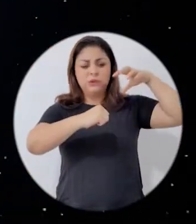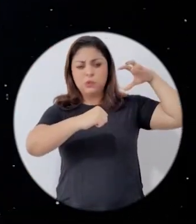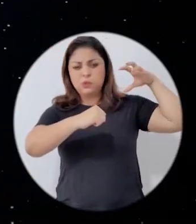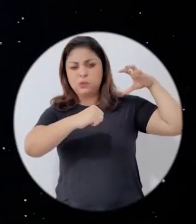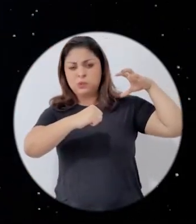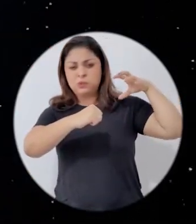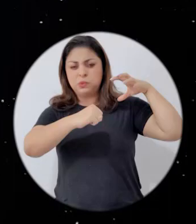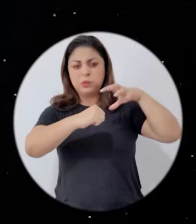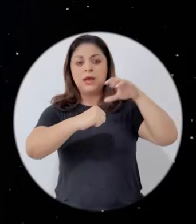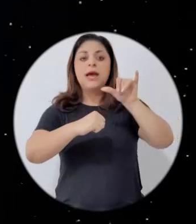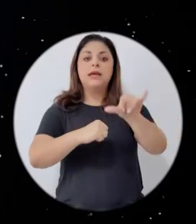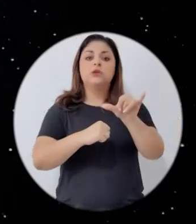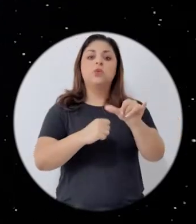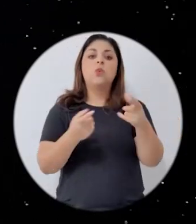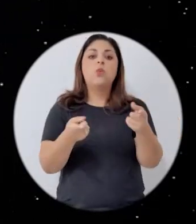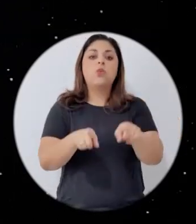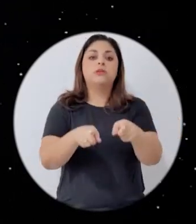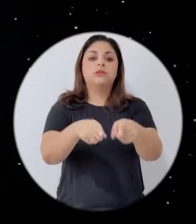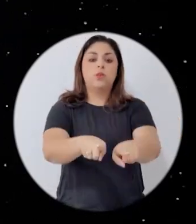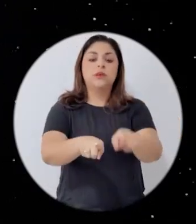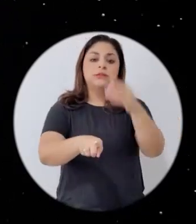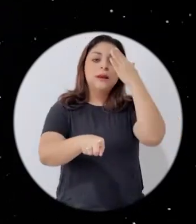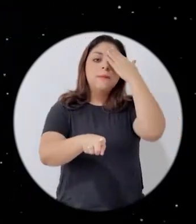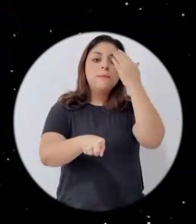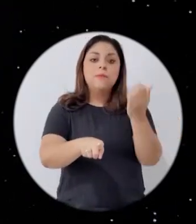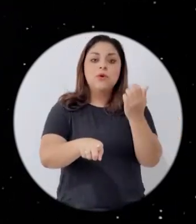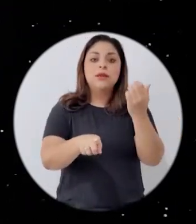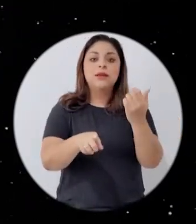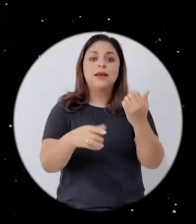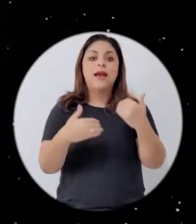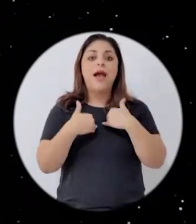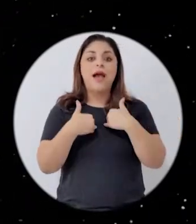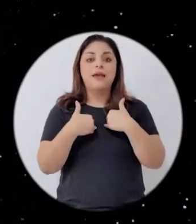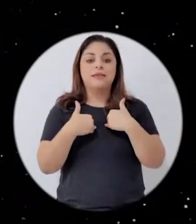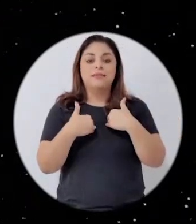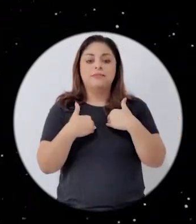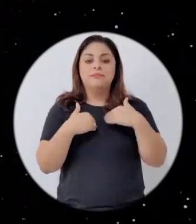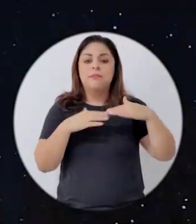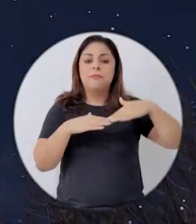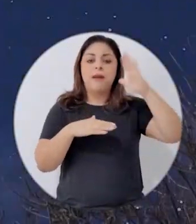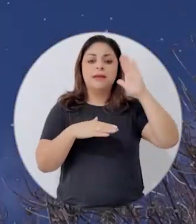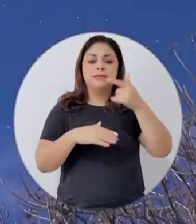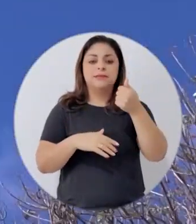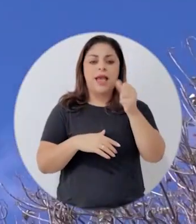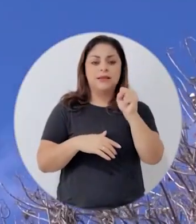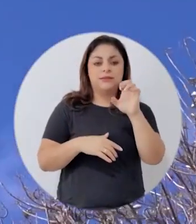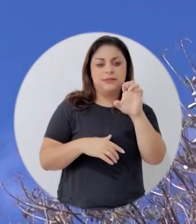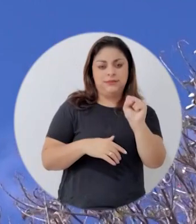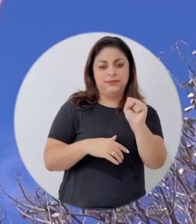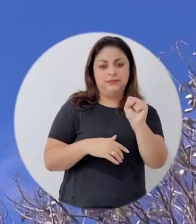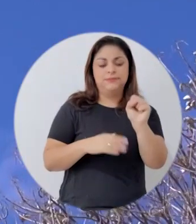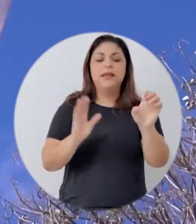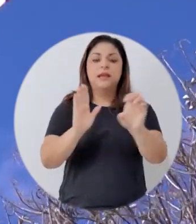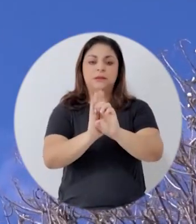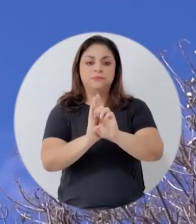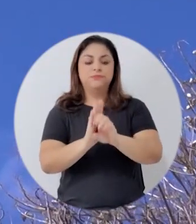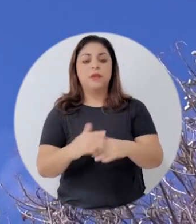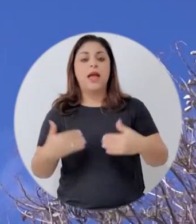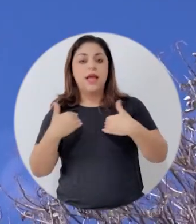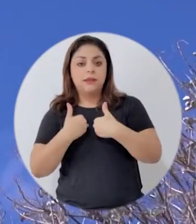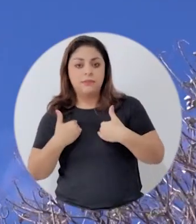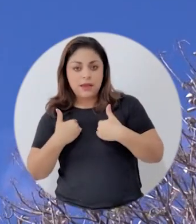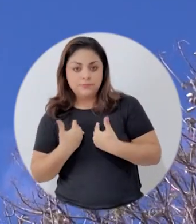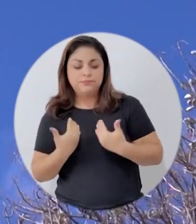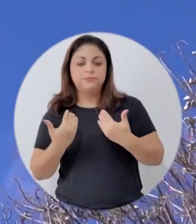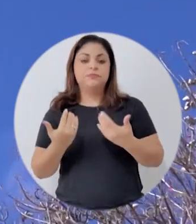consecuencias de que hay más gases de efecto invernadero de los que deberían haber. Naturalmente, los animales, lo